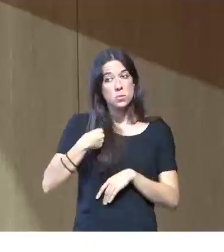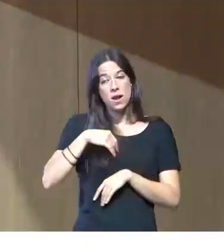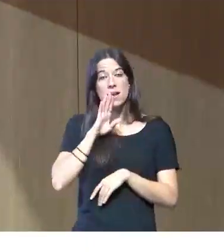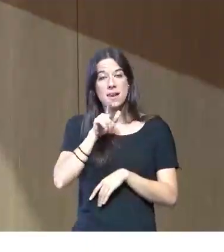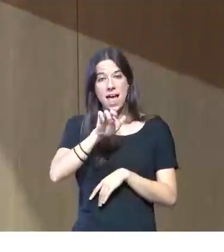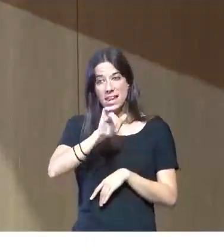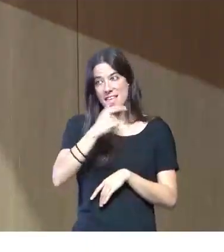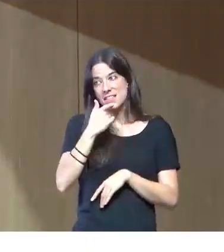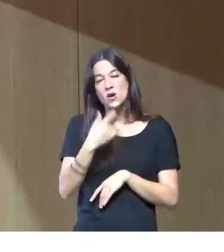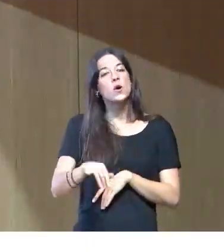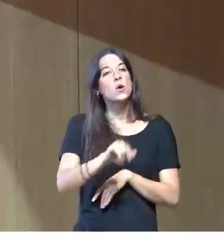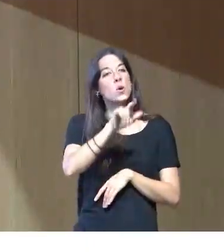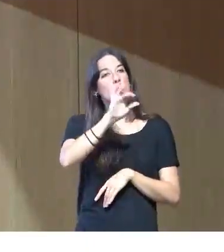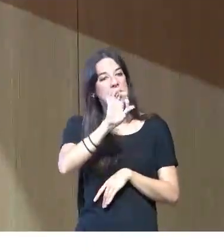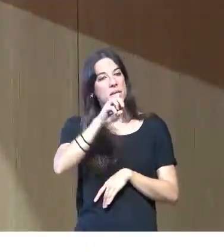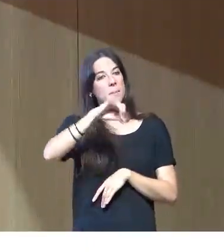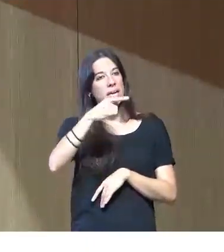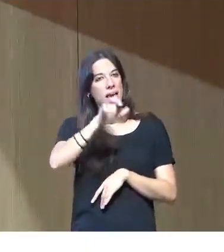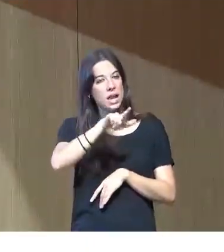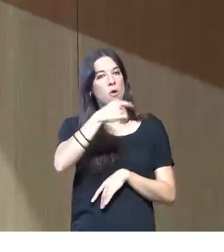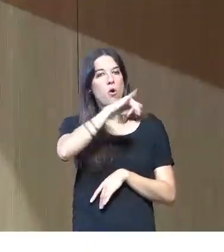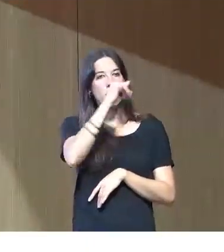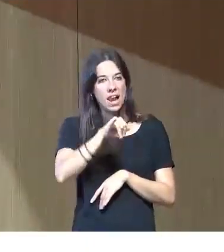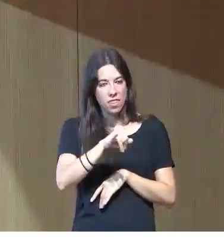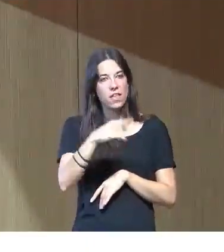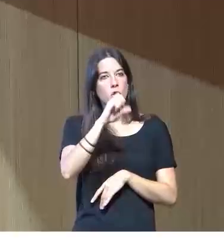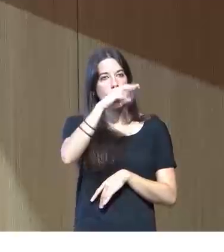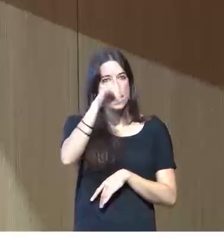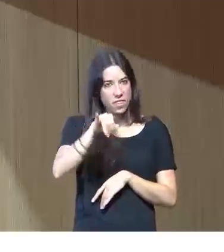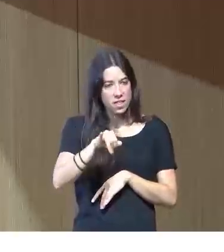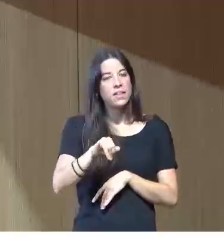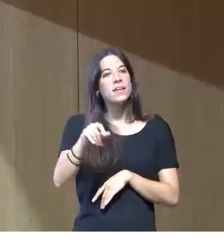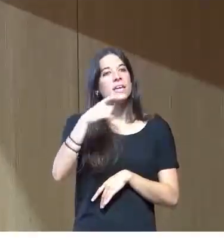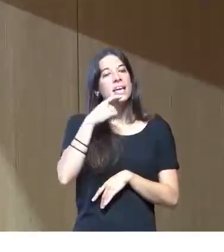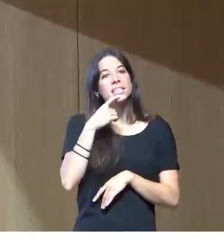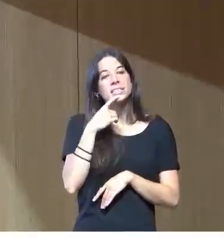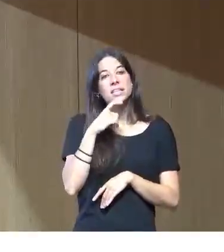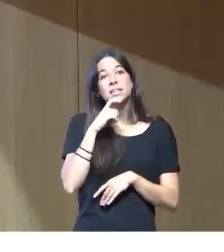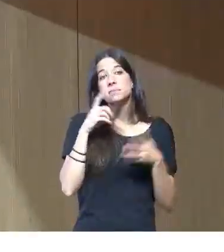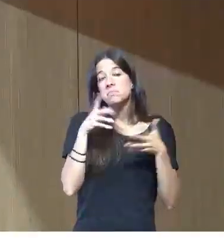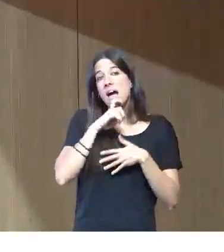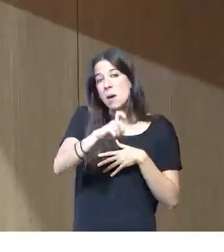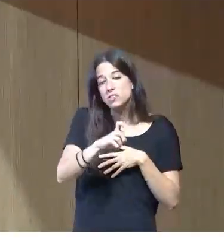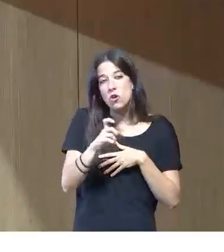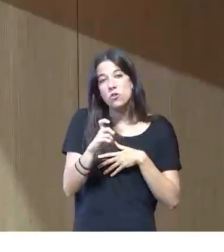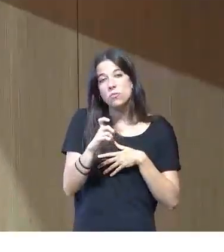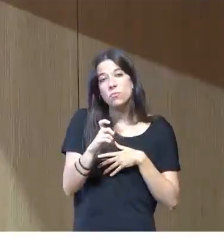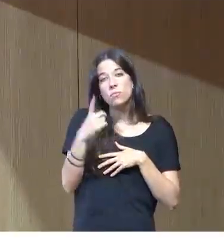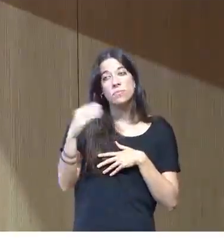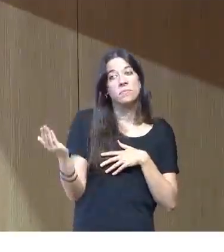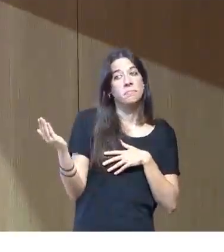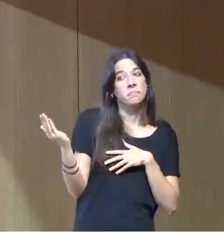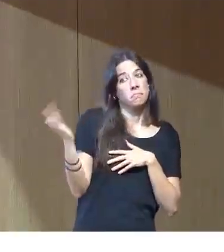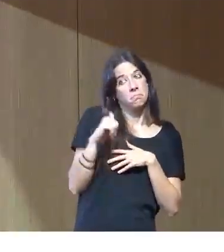Luis Miguel González Gómez que es biancadvisor y que lo hemos traído por bp